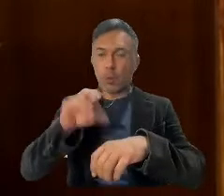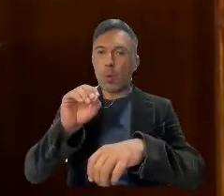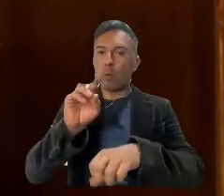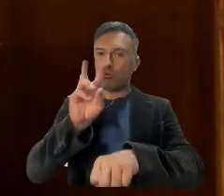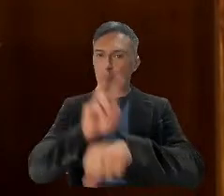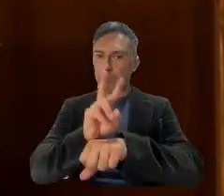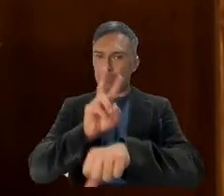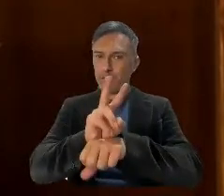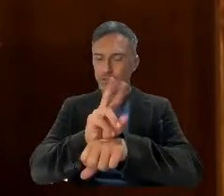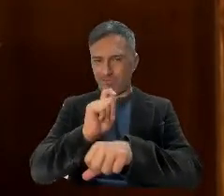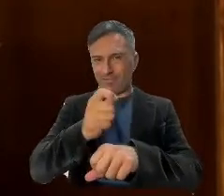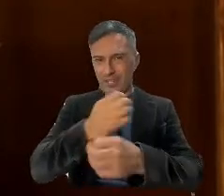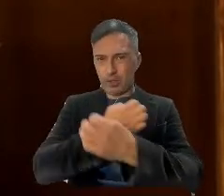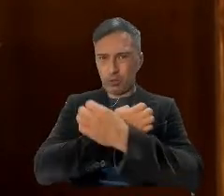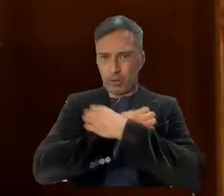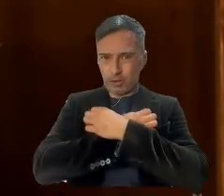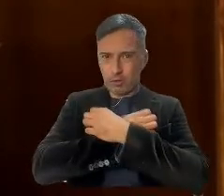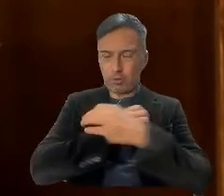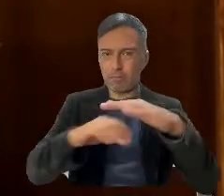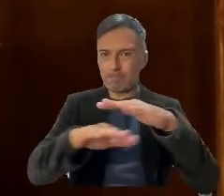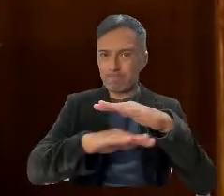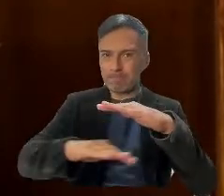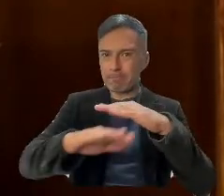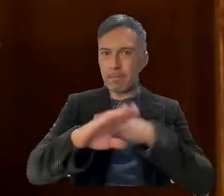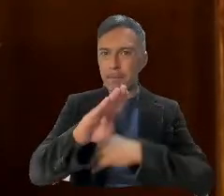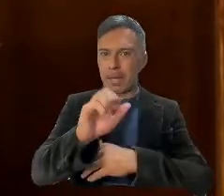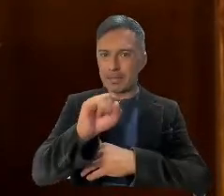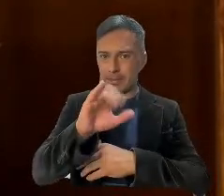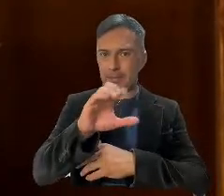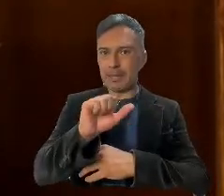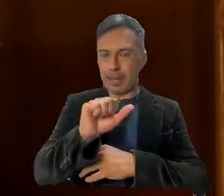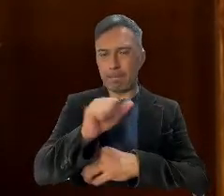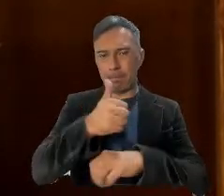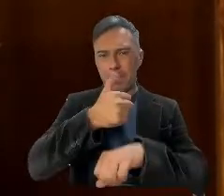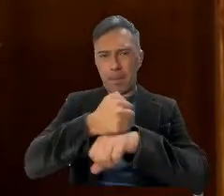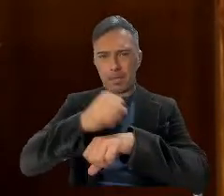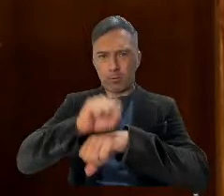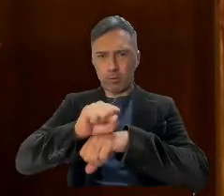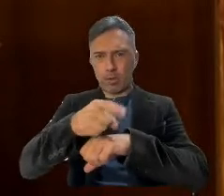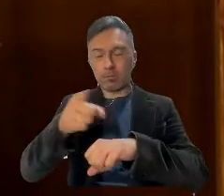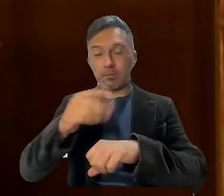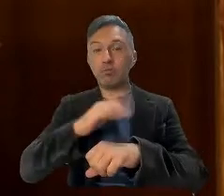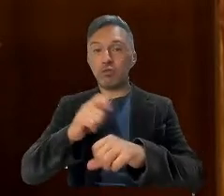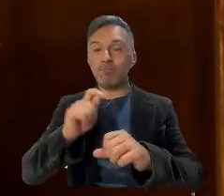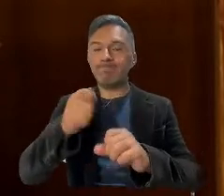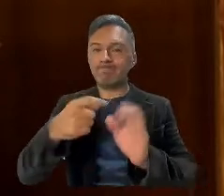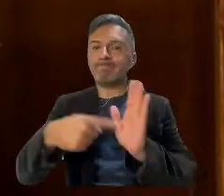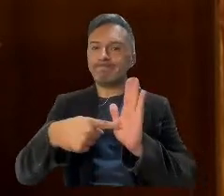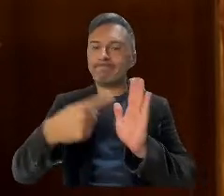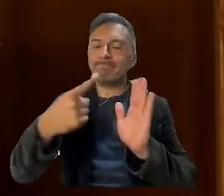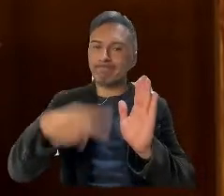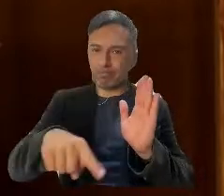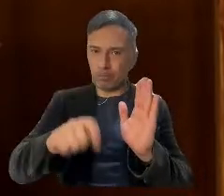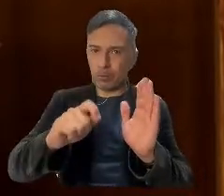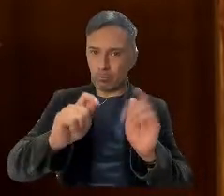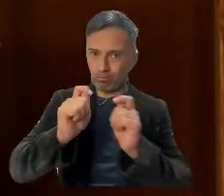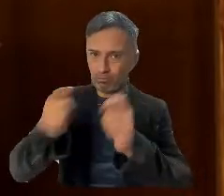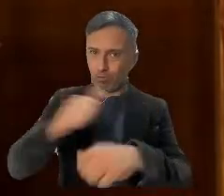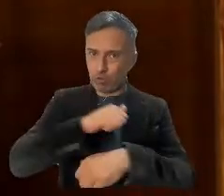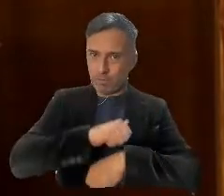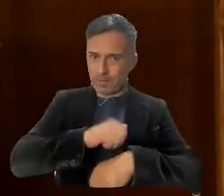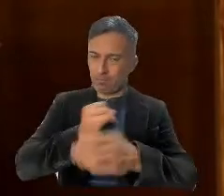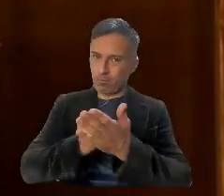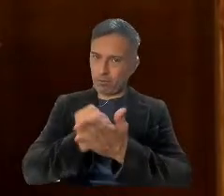las condiciones para acceder a la definitividad del nombramiento. Su